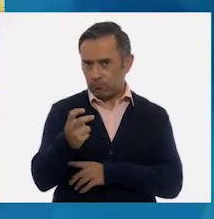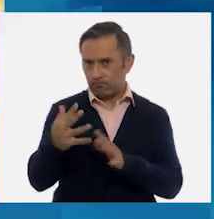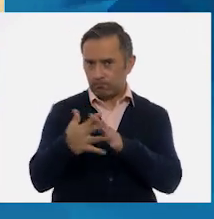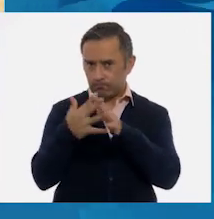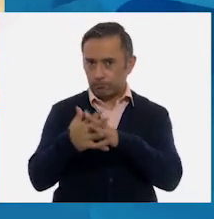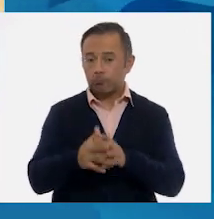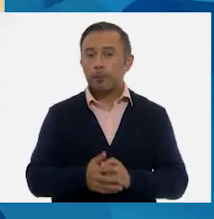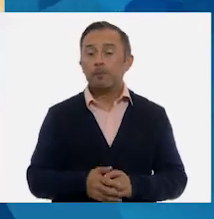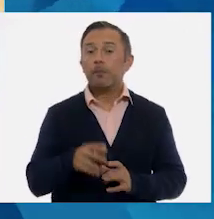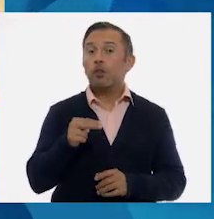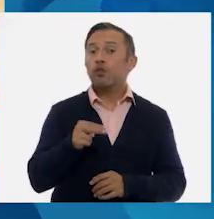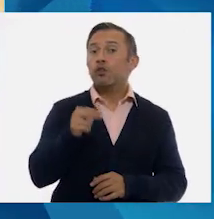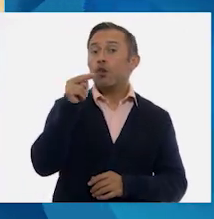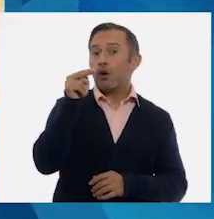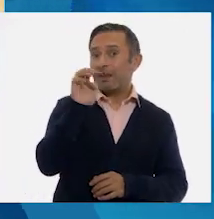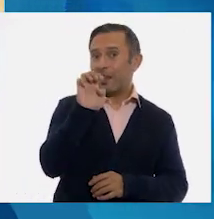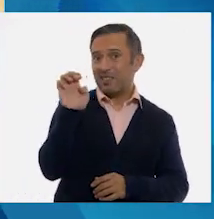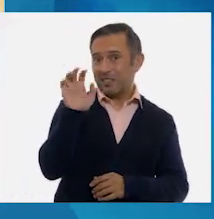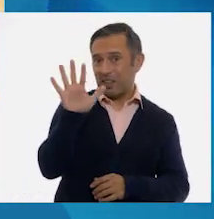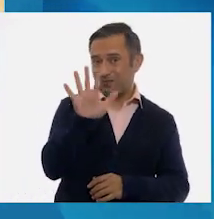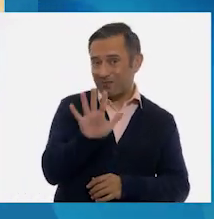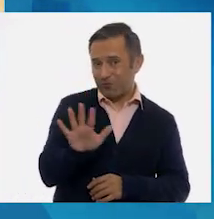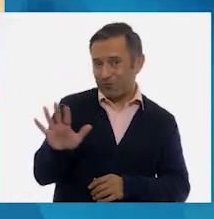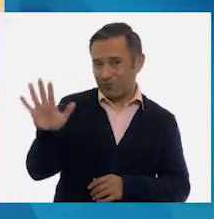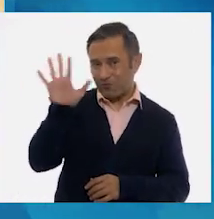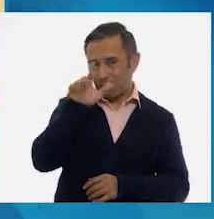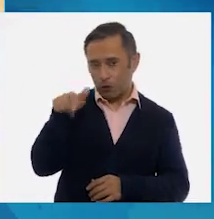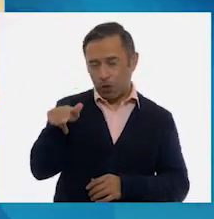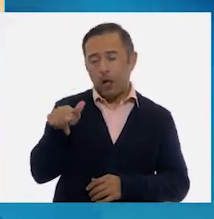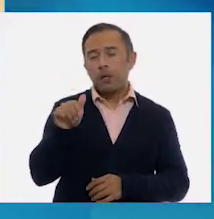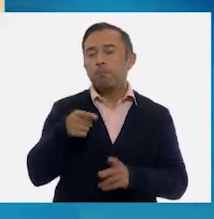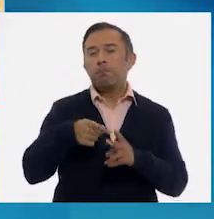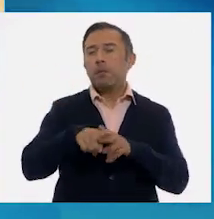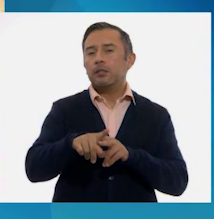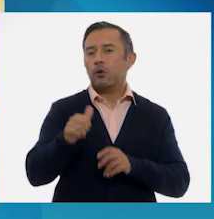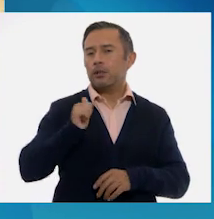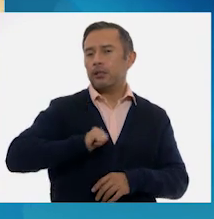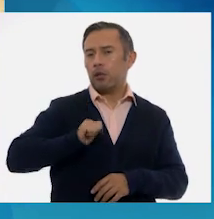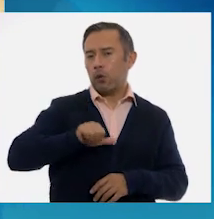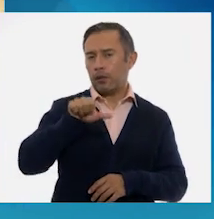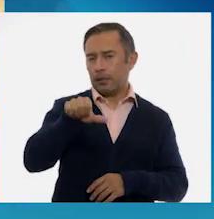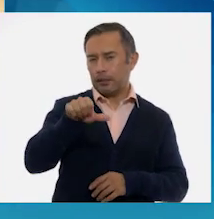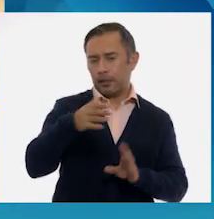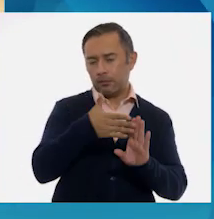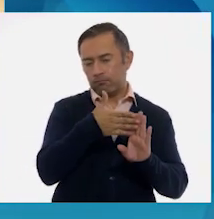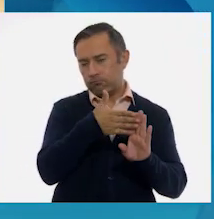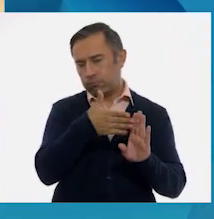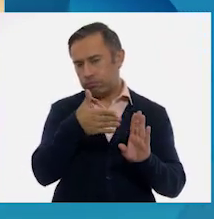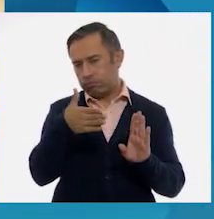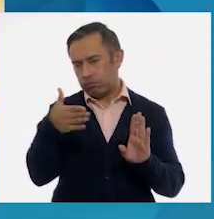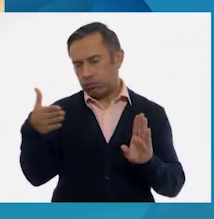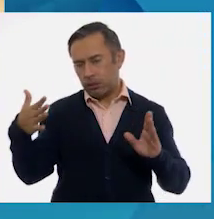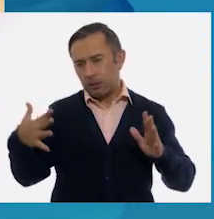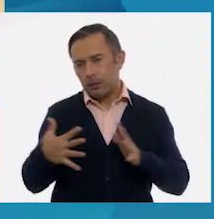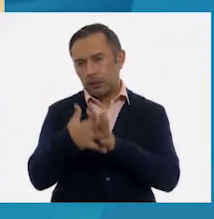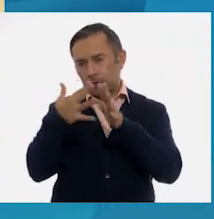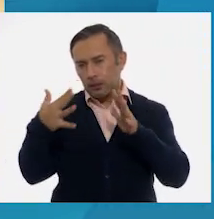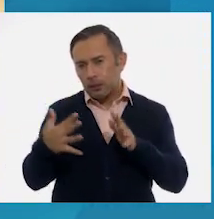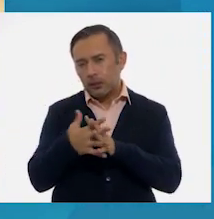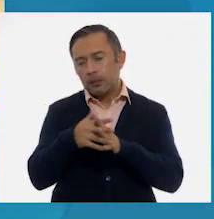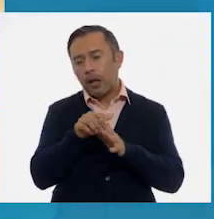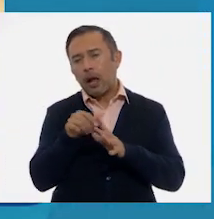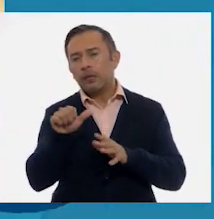del noreste se extendió a lo largo del siglo XVI y se intentó consolidar durante los siglos